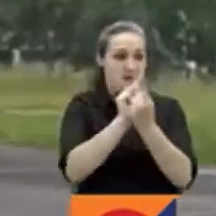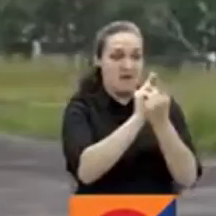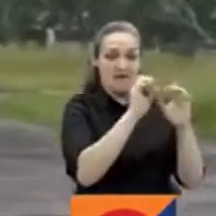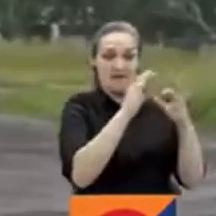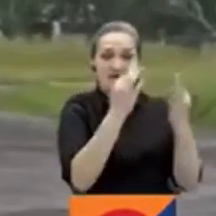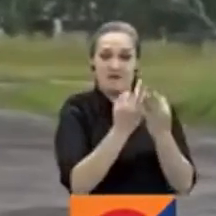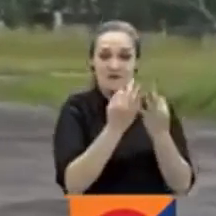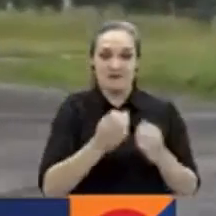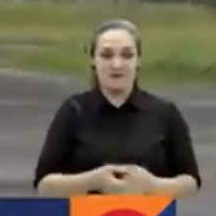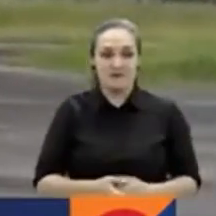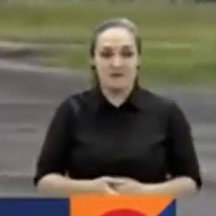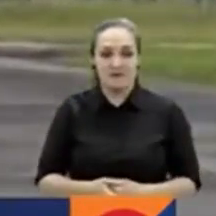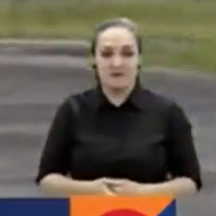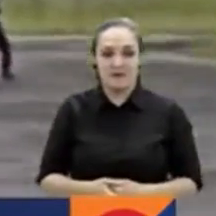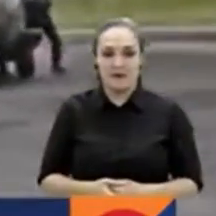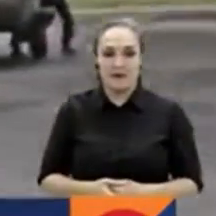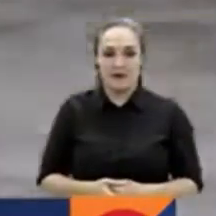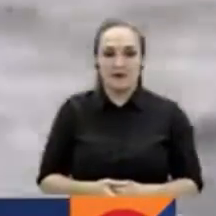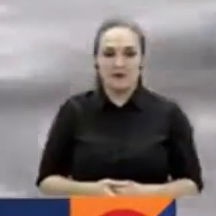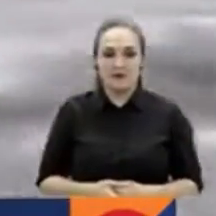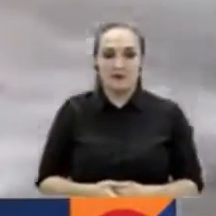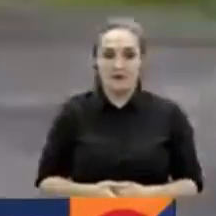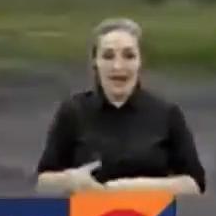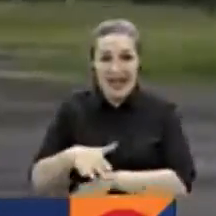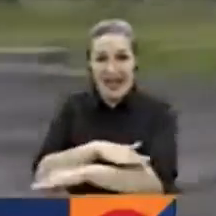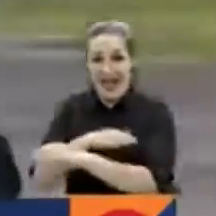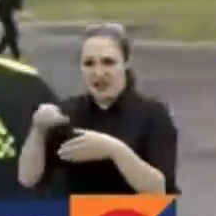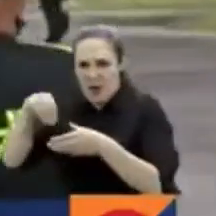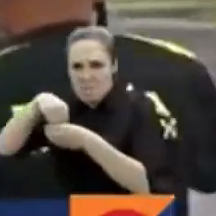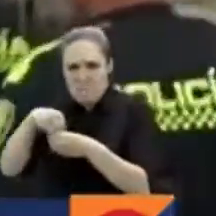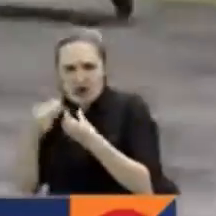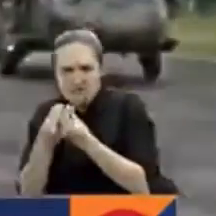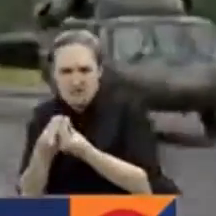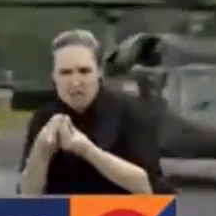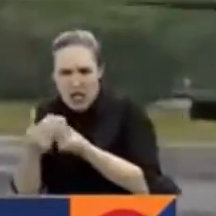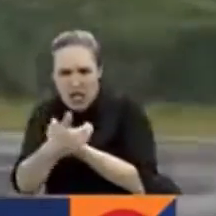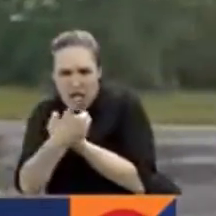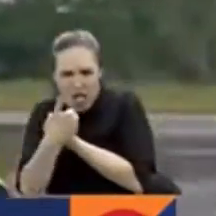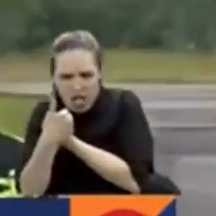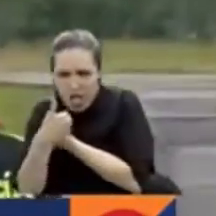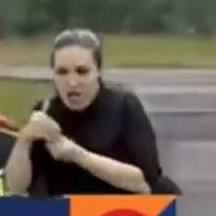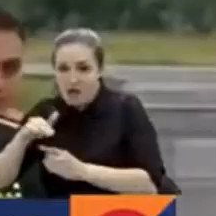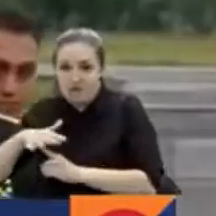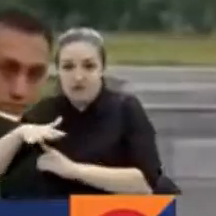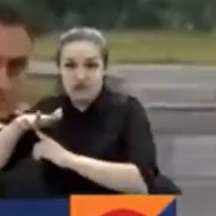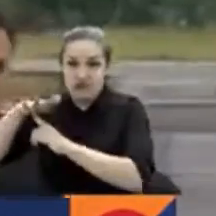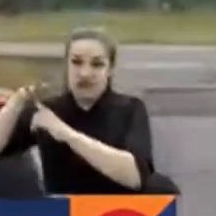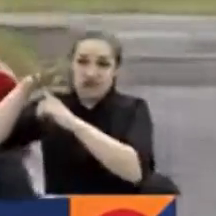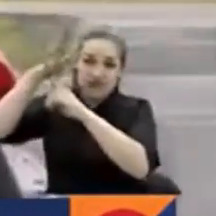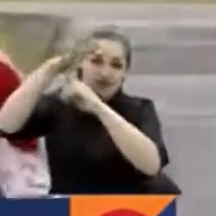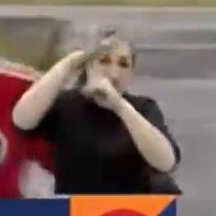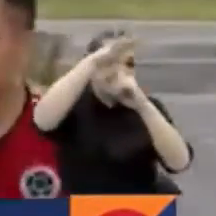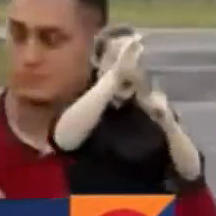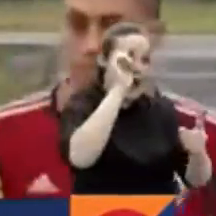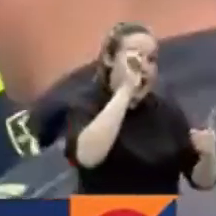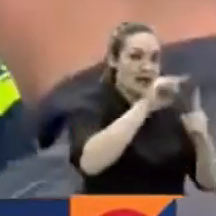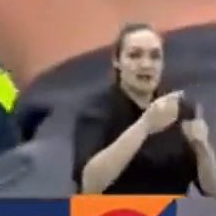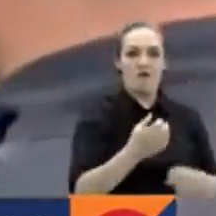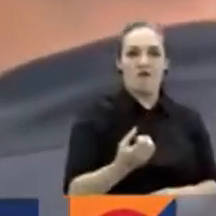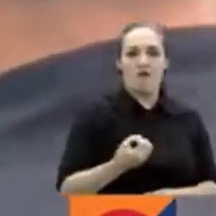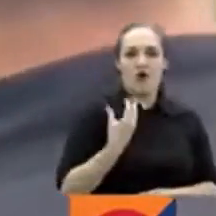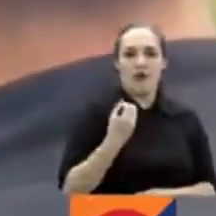familias. Al salir de Los Pozos, donde estuvieron secuestrados, fueron trasladados en helicóptero hasta Florencia, la